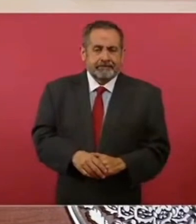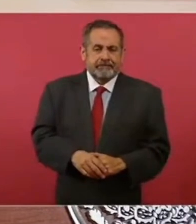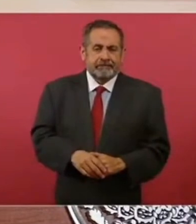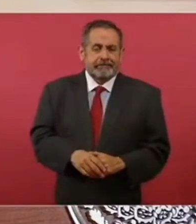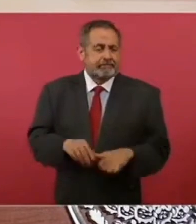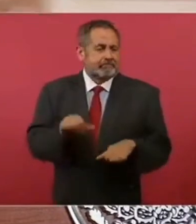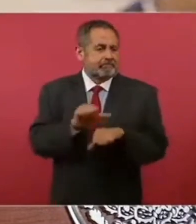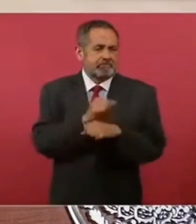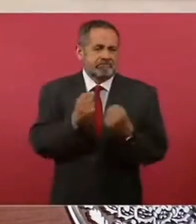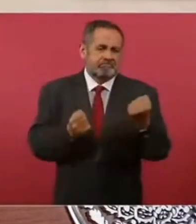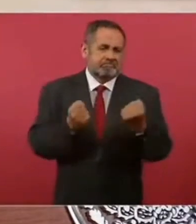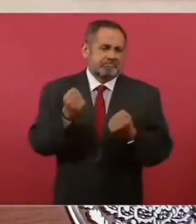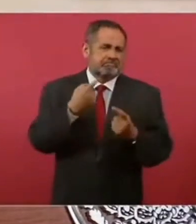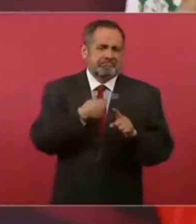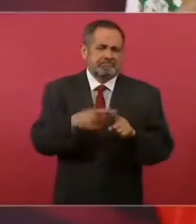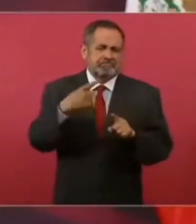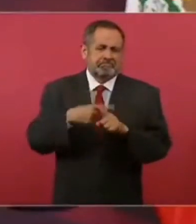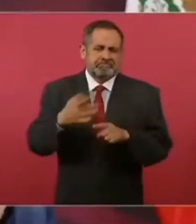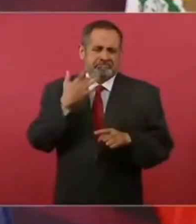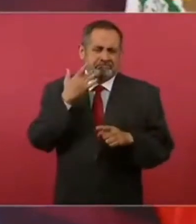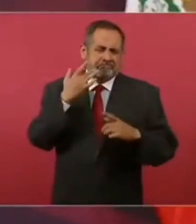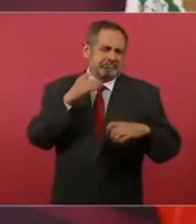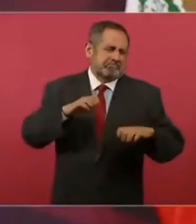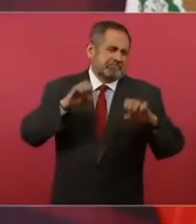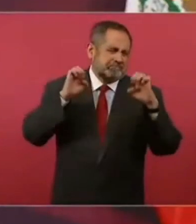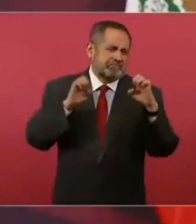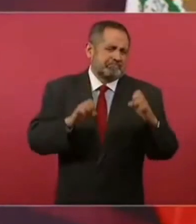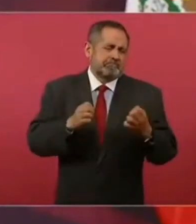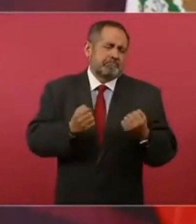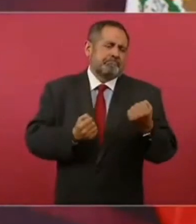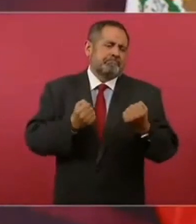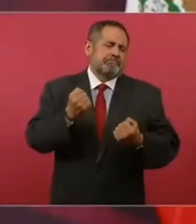vehículos de lujo